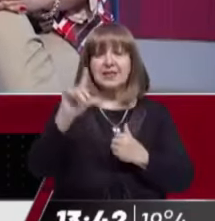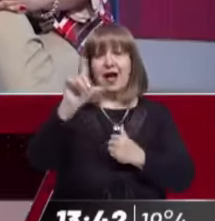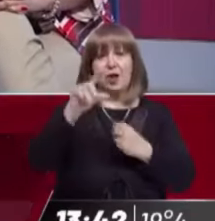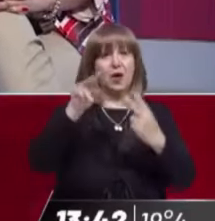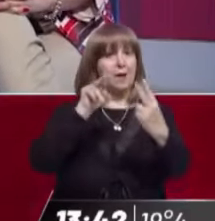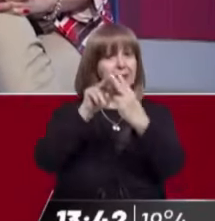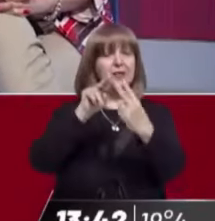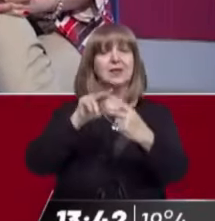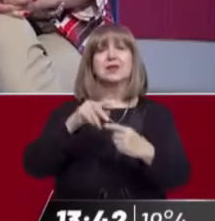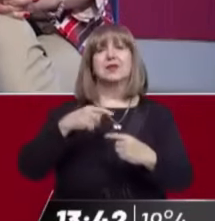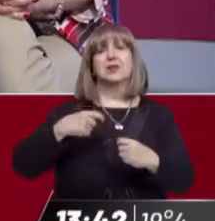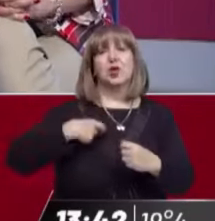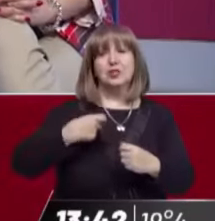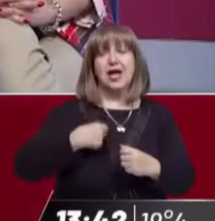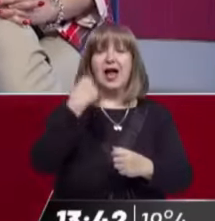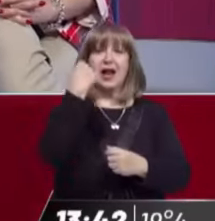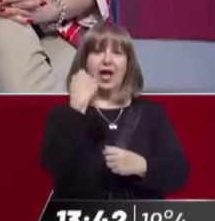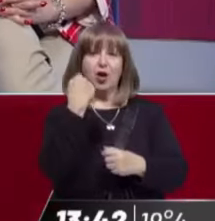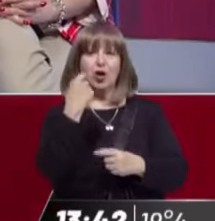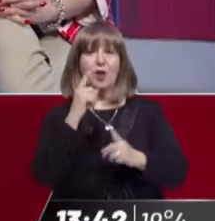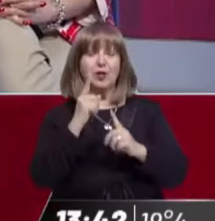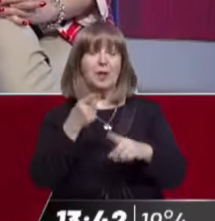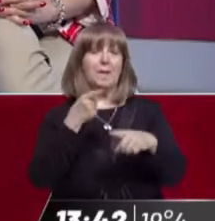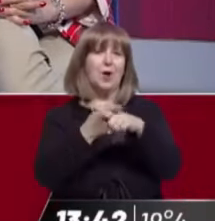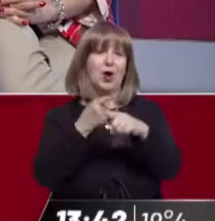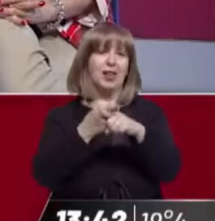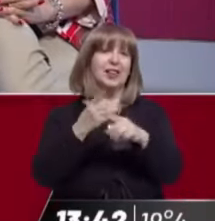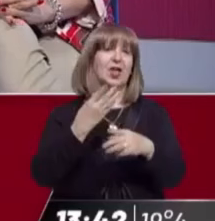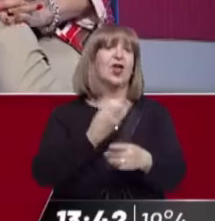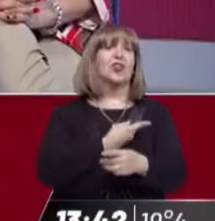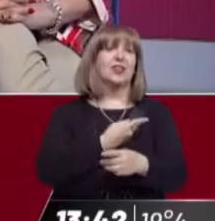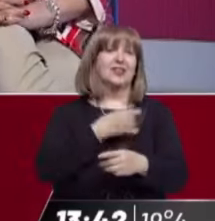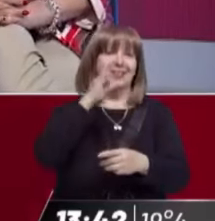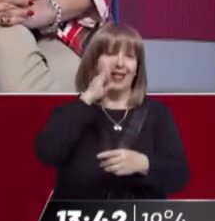con todo lo social, lo económico y, por supuesto, lo político de los Estados